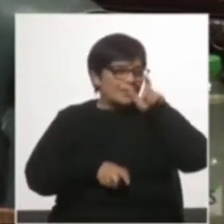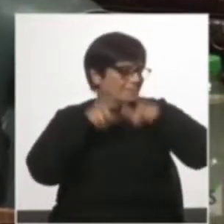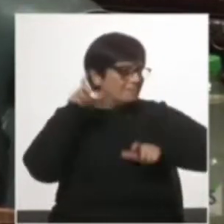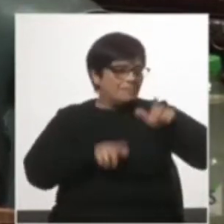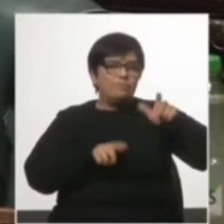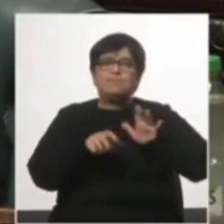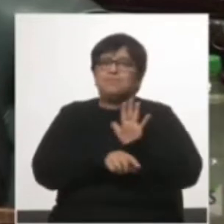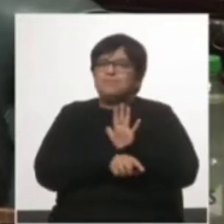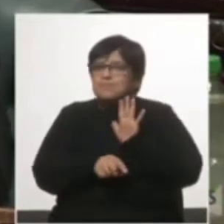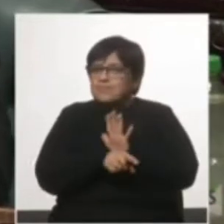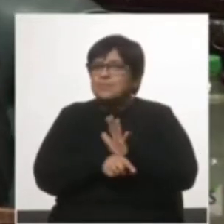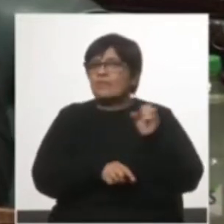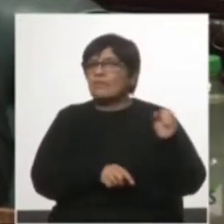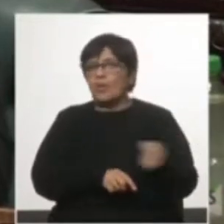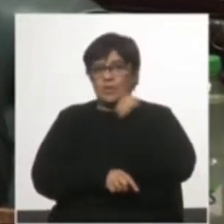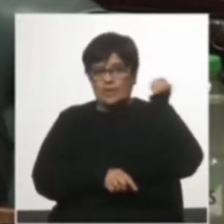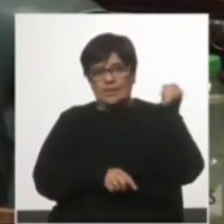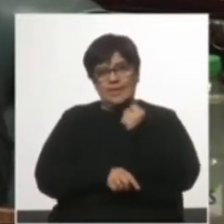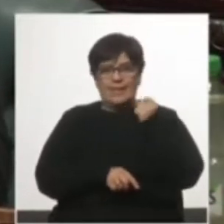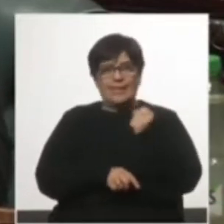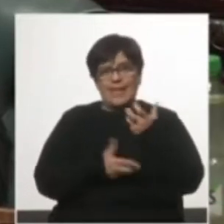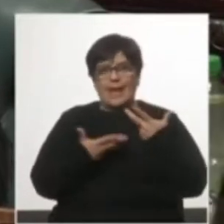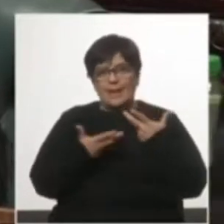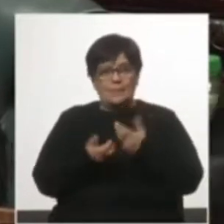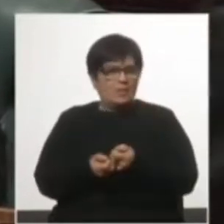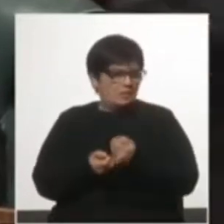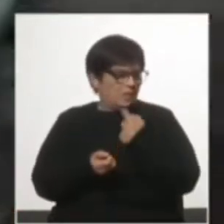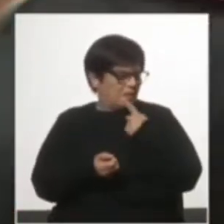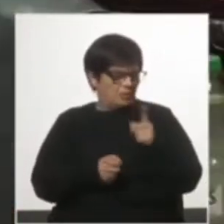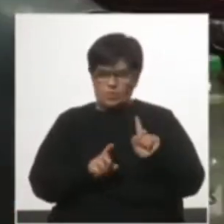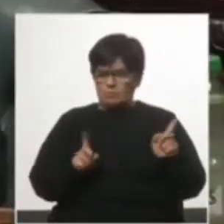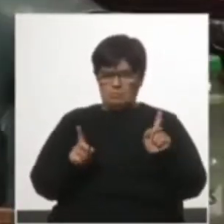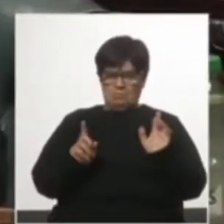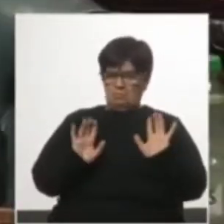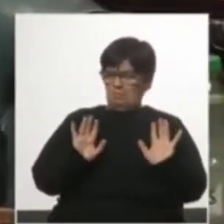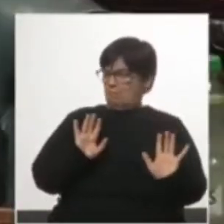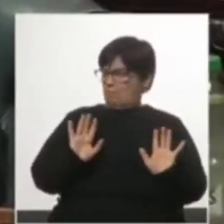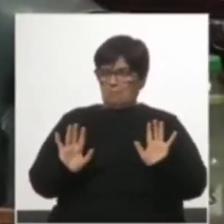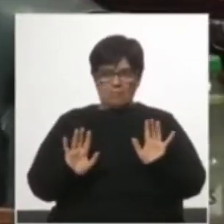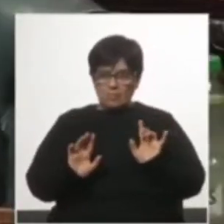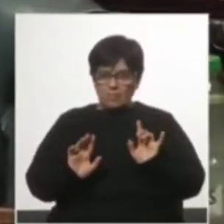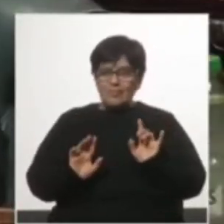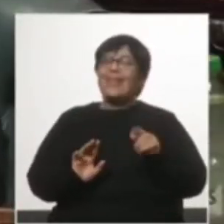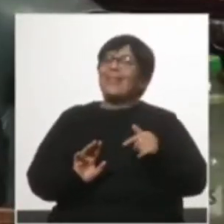como ingrediente fundamental. Y nunca lo negamos, aun cuando después